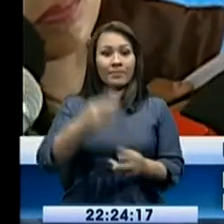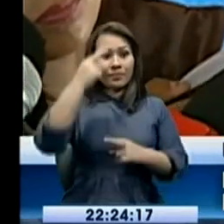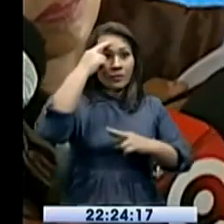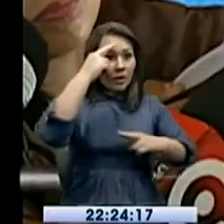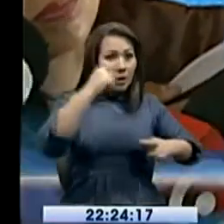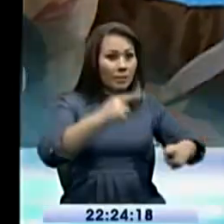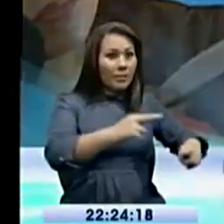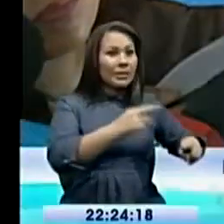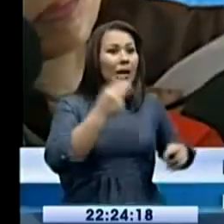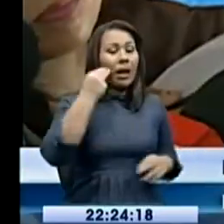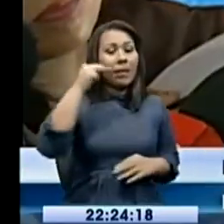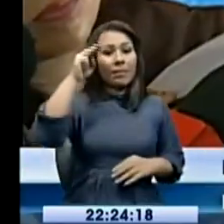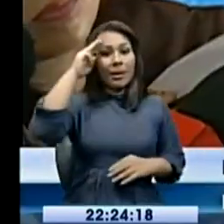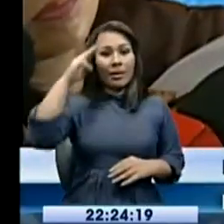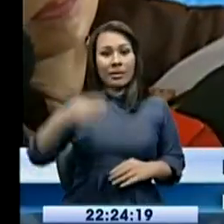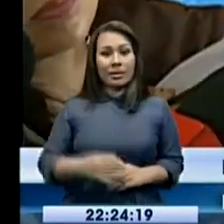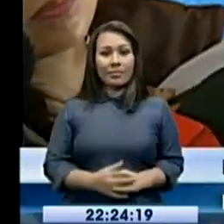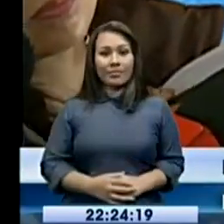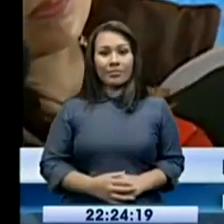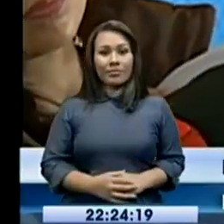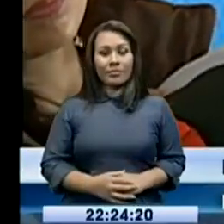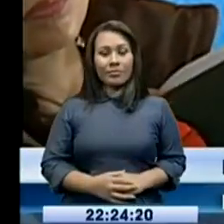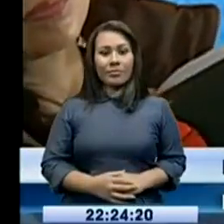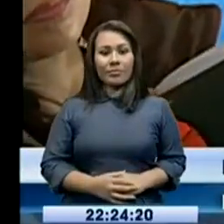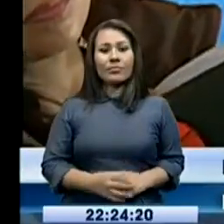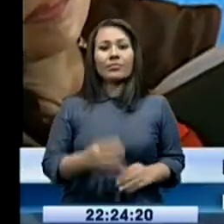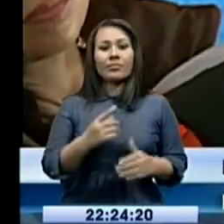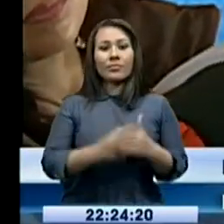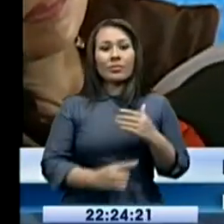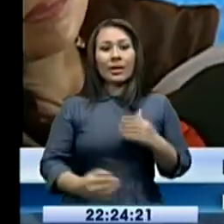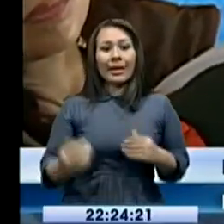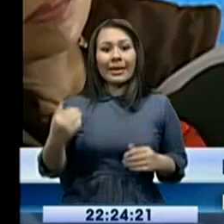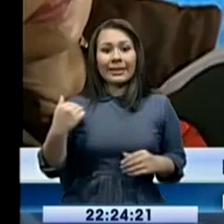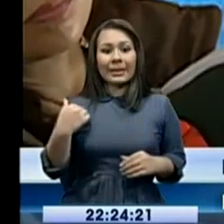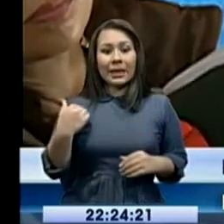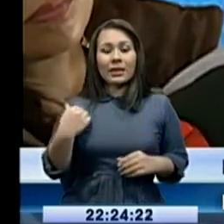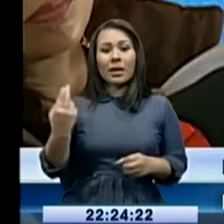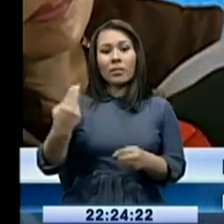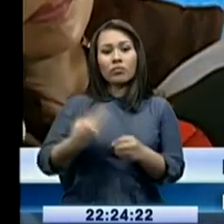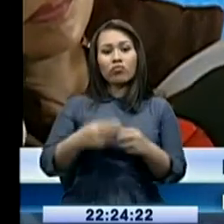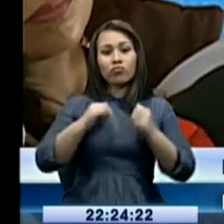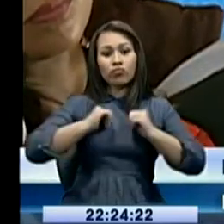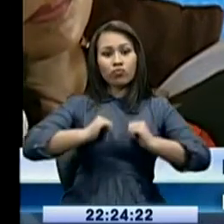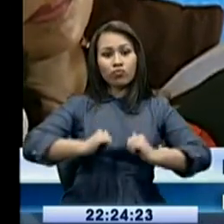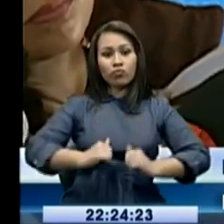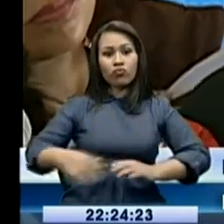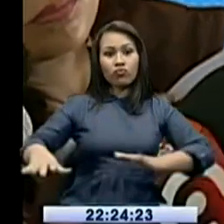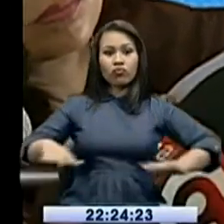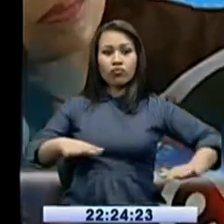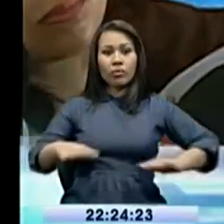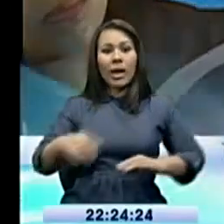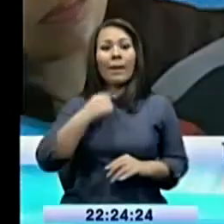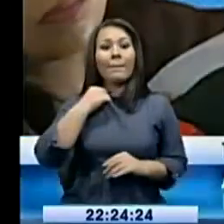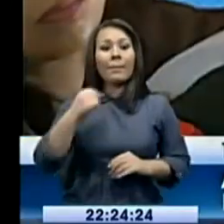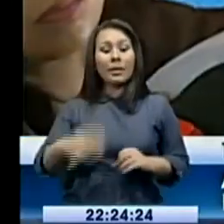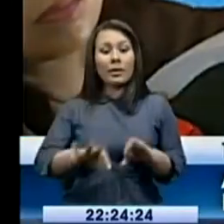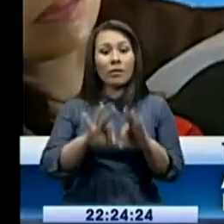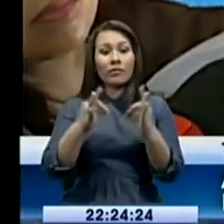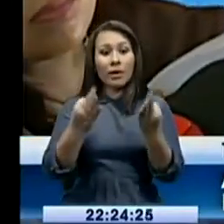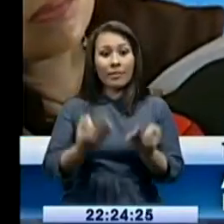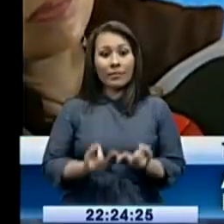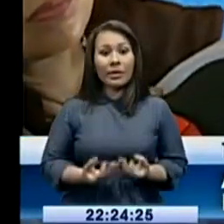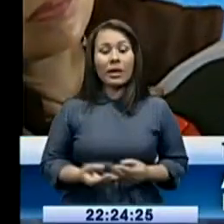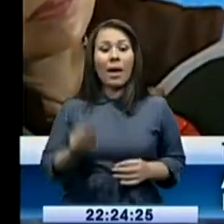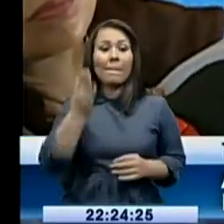madres que están, que han tenido, han sido parte de la tragedia, que seguramente han perdido familiares, y que son